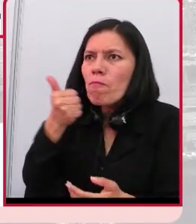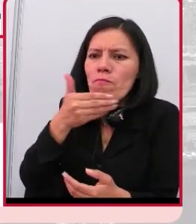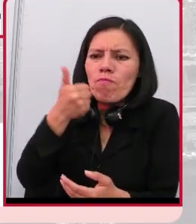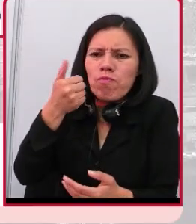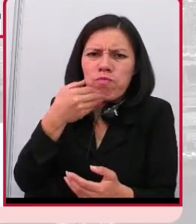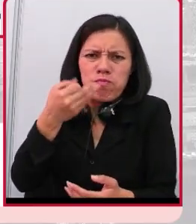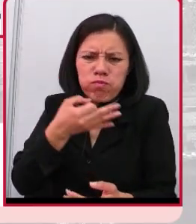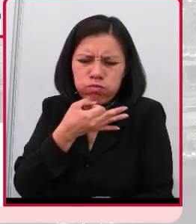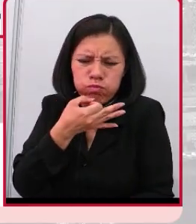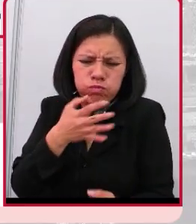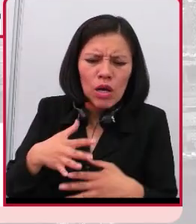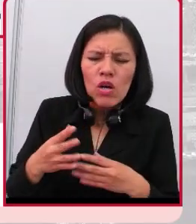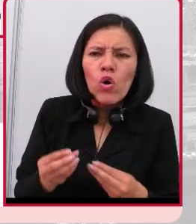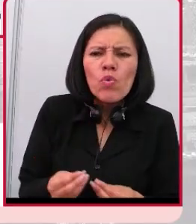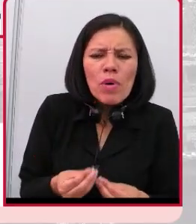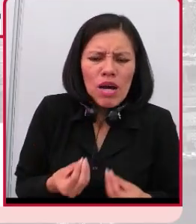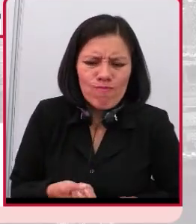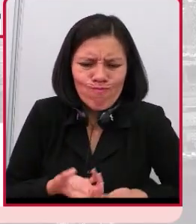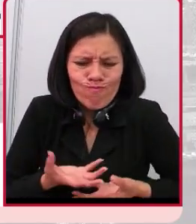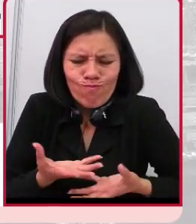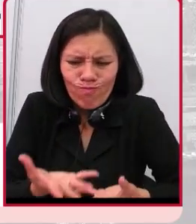eficientes, para cada día poder dar